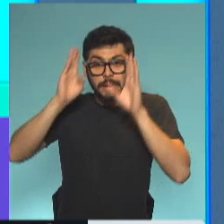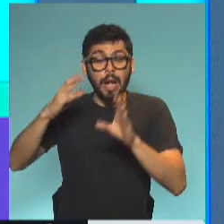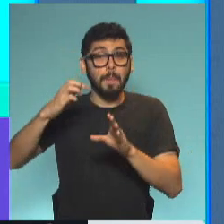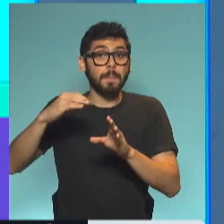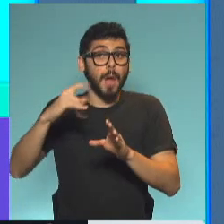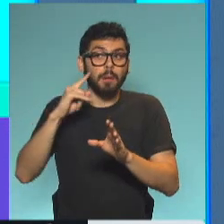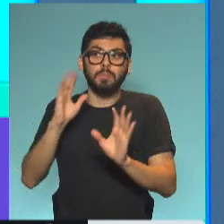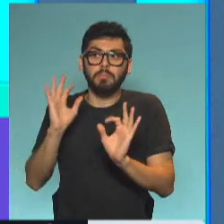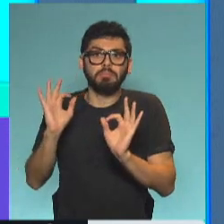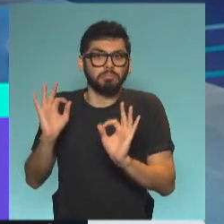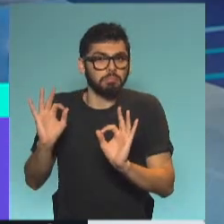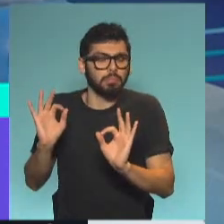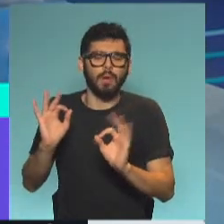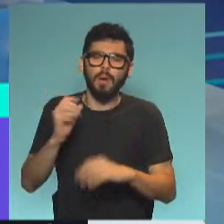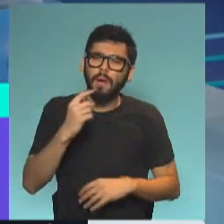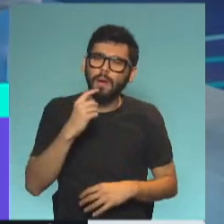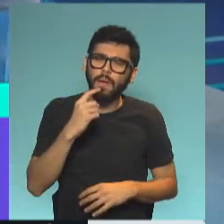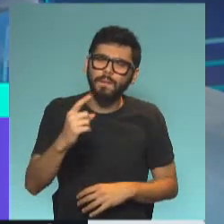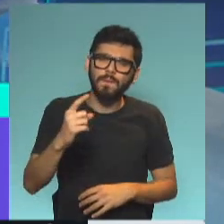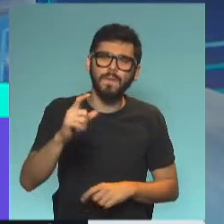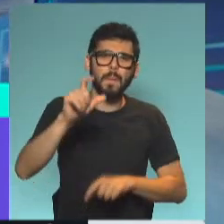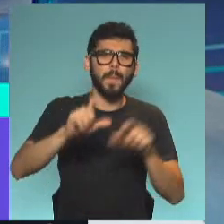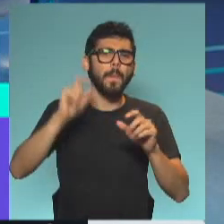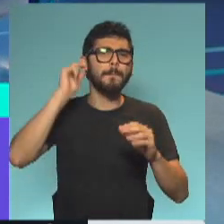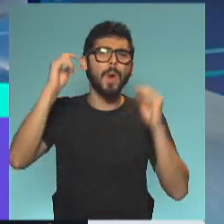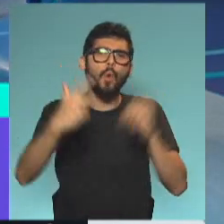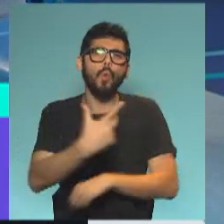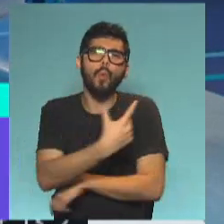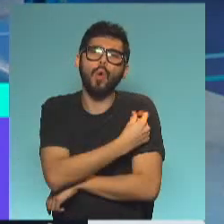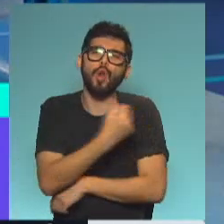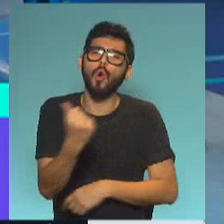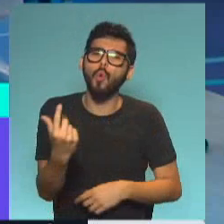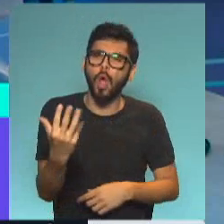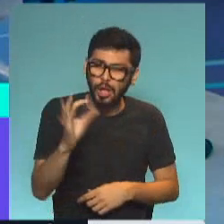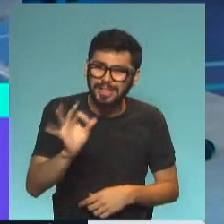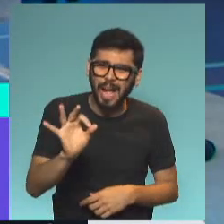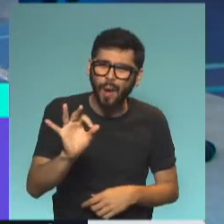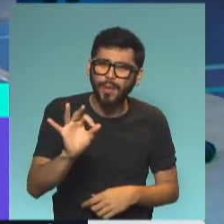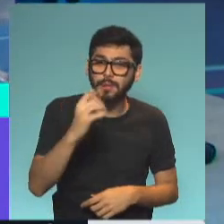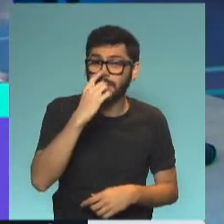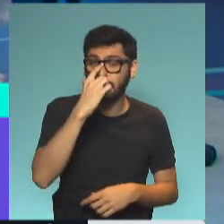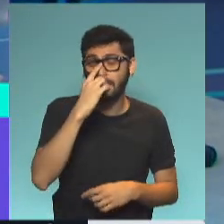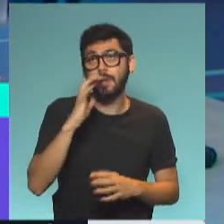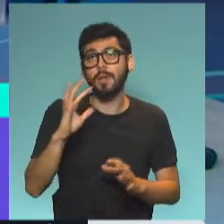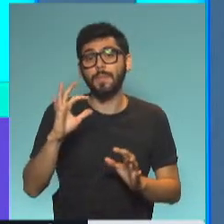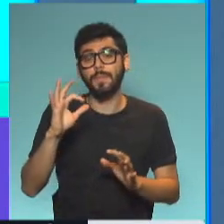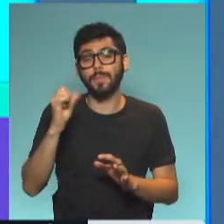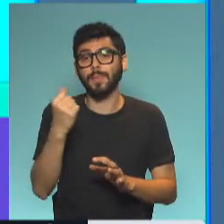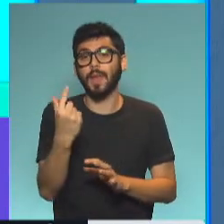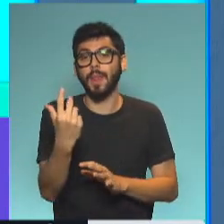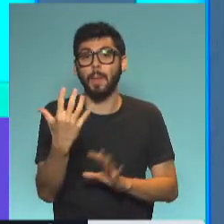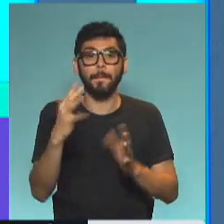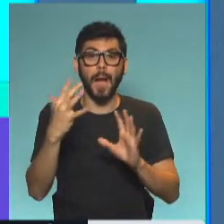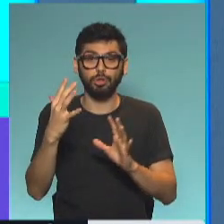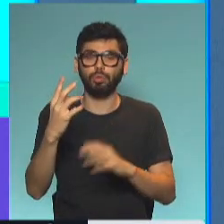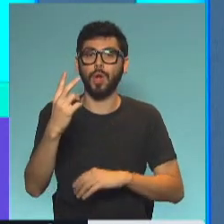pami en la cantidad de adultos mayores vacunados hasta ahora a la cabeza no es aproxima la cantidad de estamos llegando al